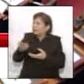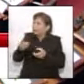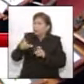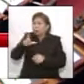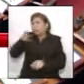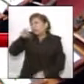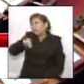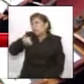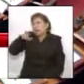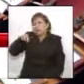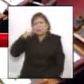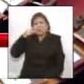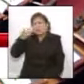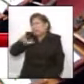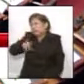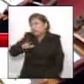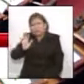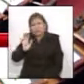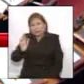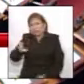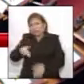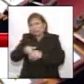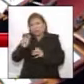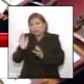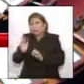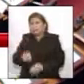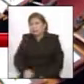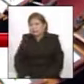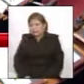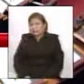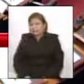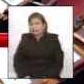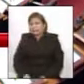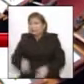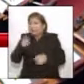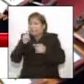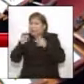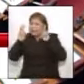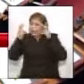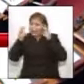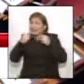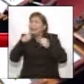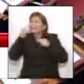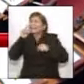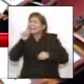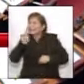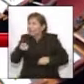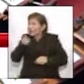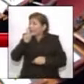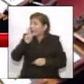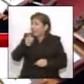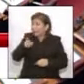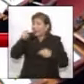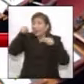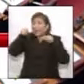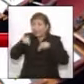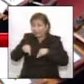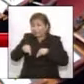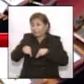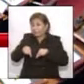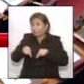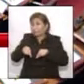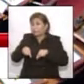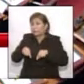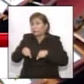lunes, el martes, el miércoles, cuando sea. Ya, pero yo la... Pero el tema está en que aquí,